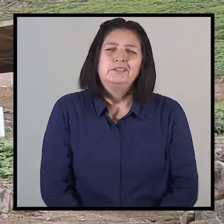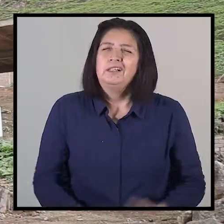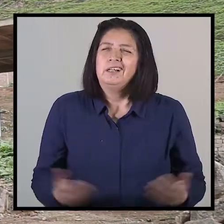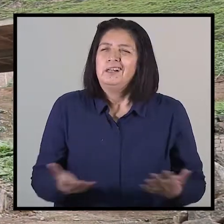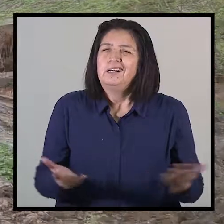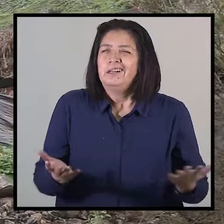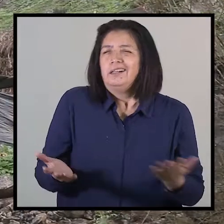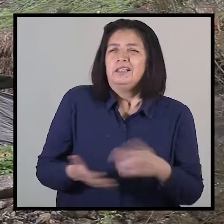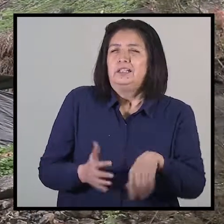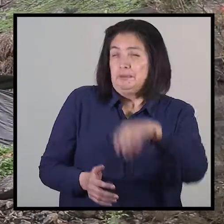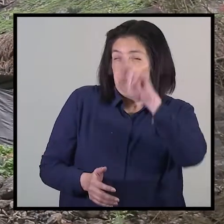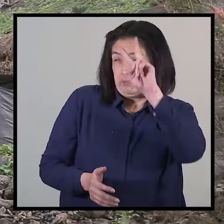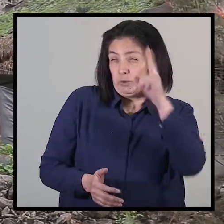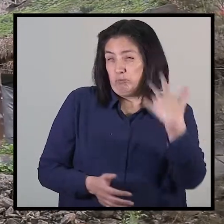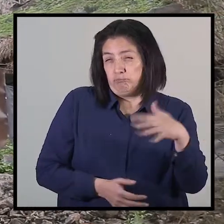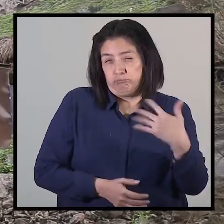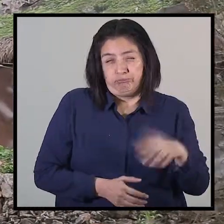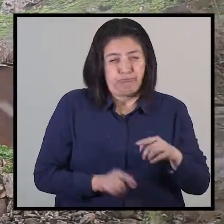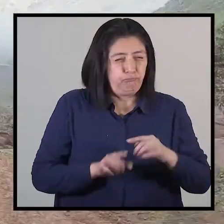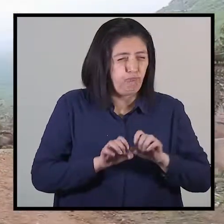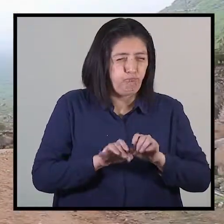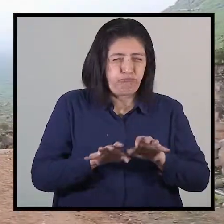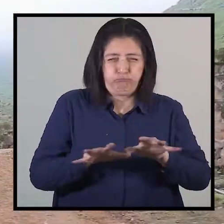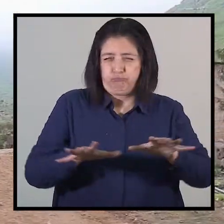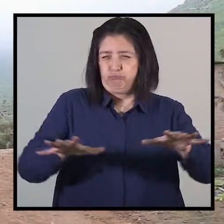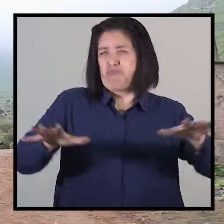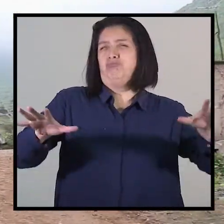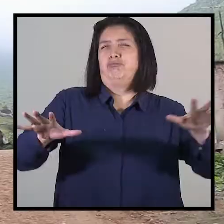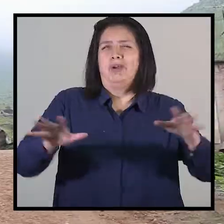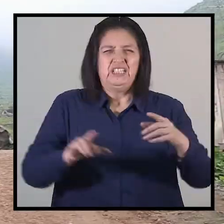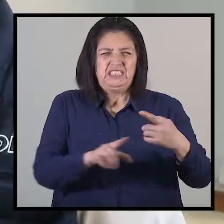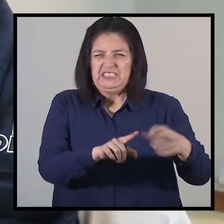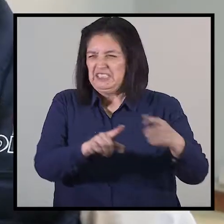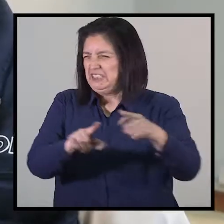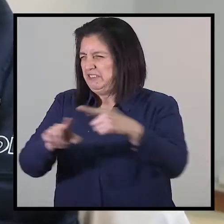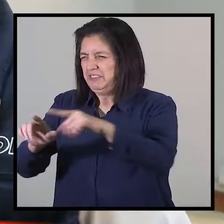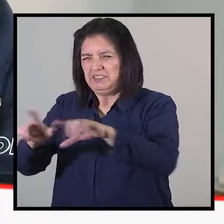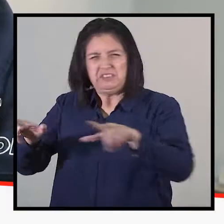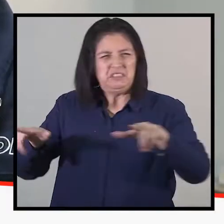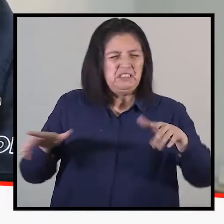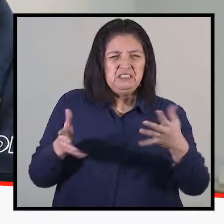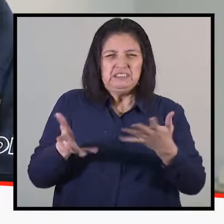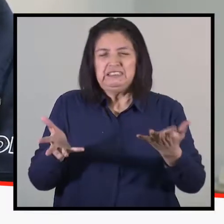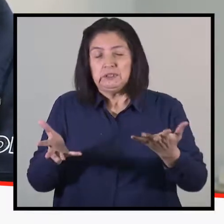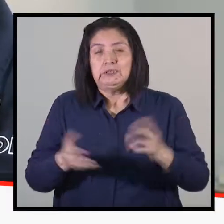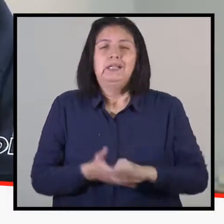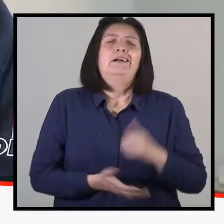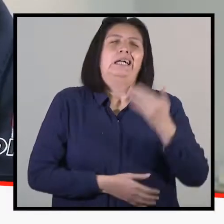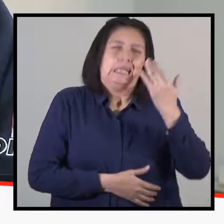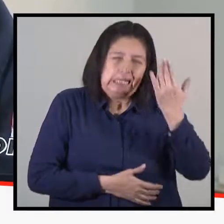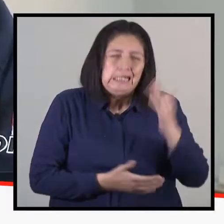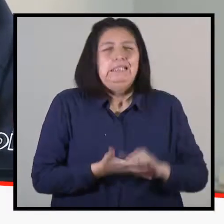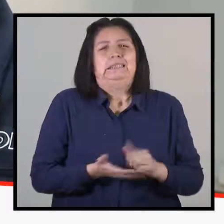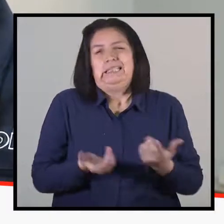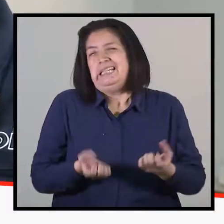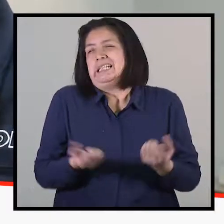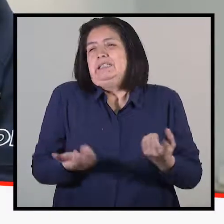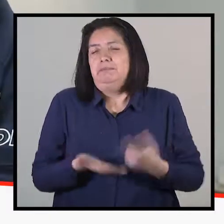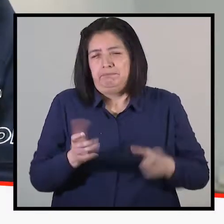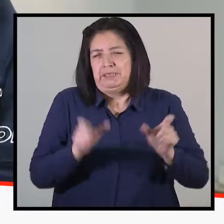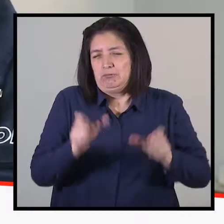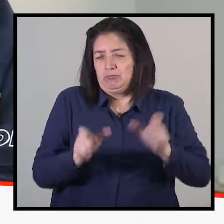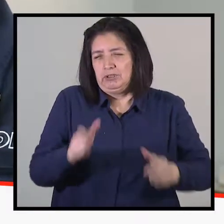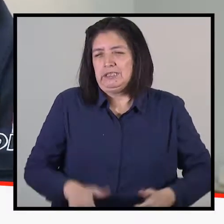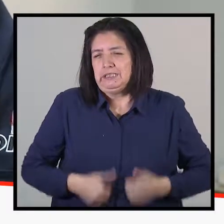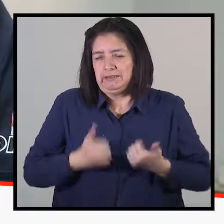la característica de nuestro Perú, al ser tan extenso, ¿no?, y geográficamente tan diverso, hace que contemos con poblaciones que